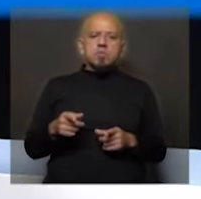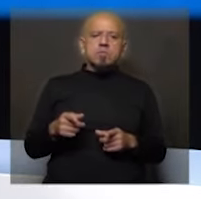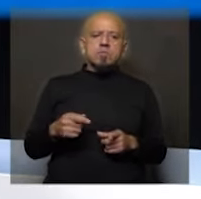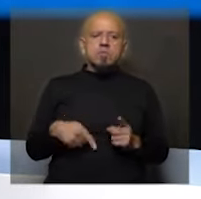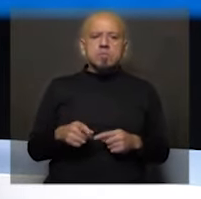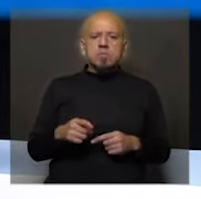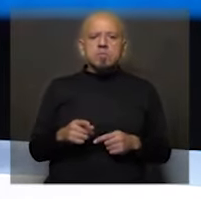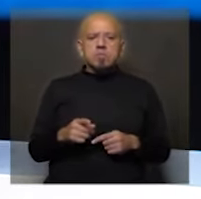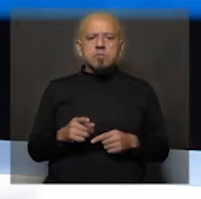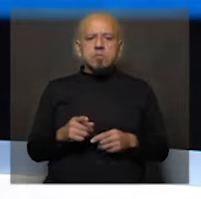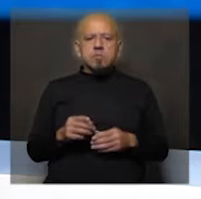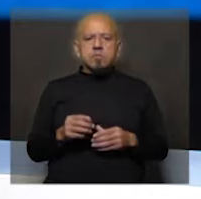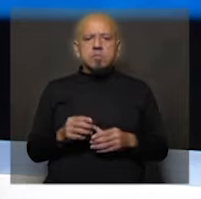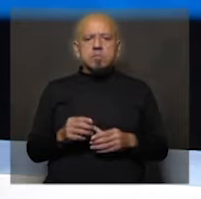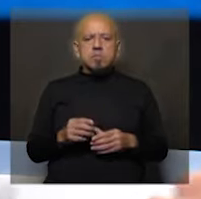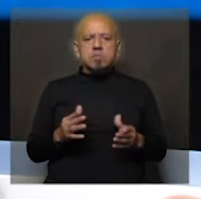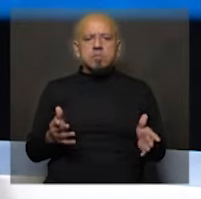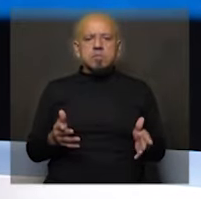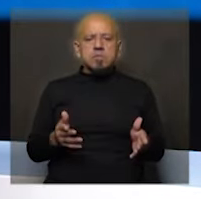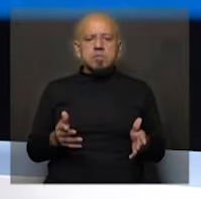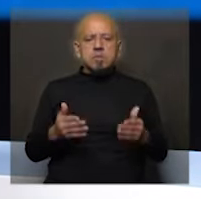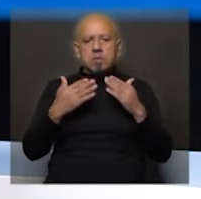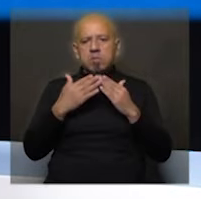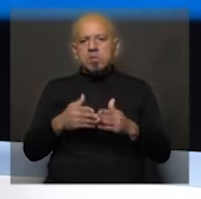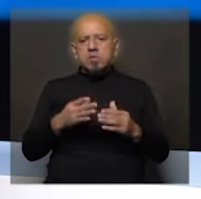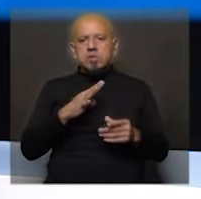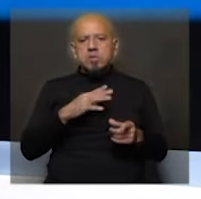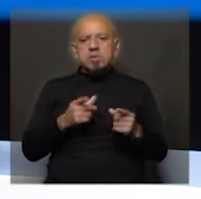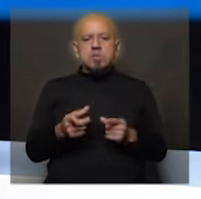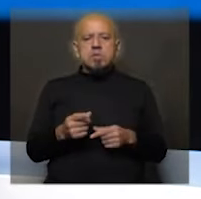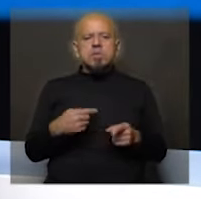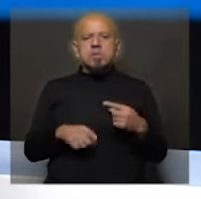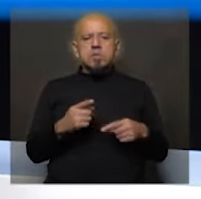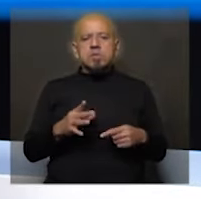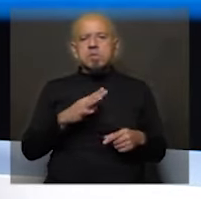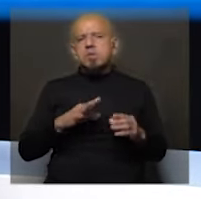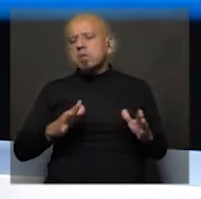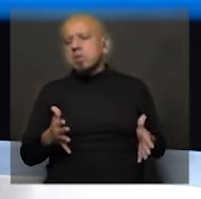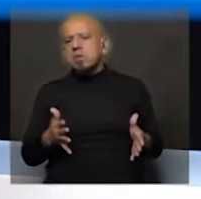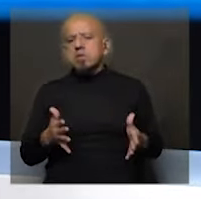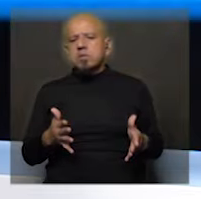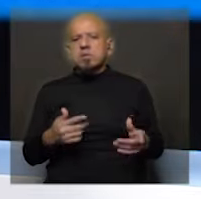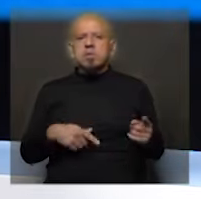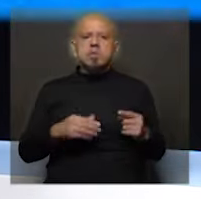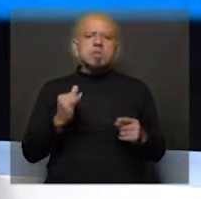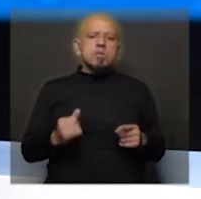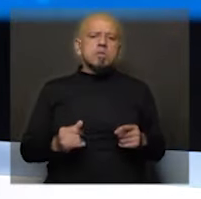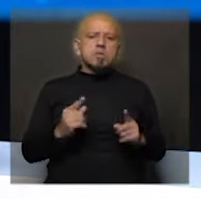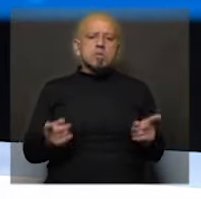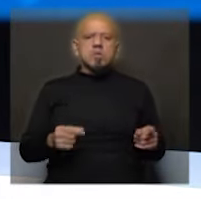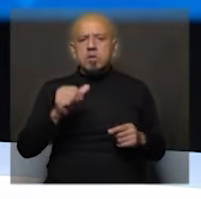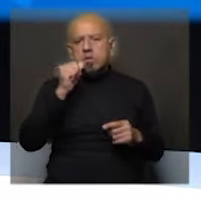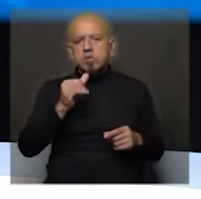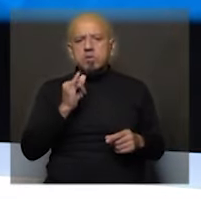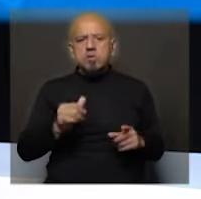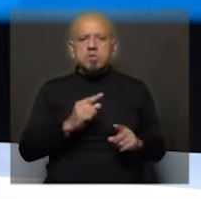prejuicios van a aparecer preguntas sesgadas como la que tú estás diciendo y qué tenía puesto y si había tomado alcohol o no y